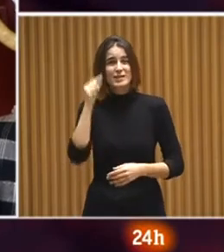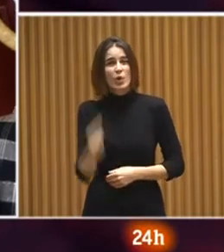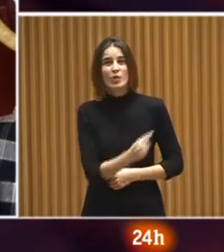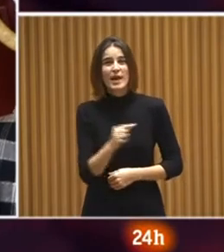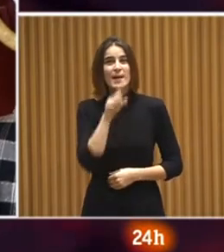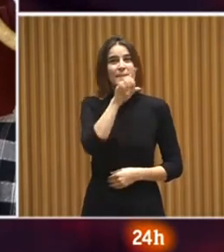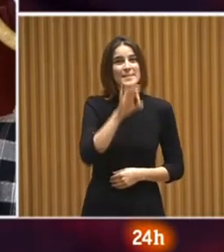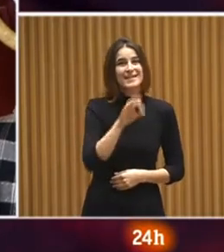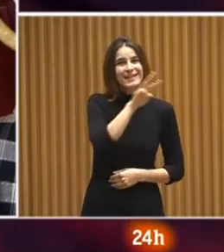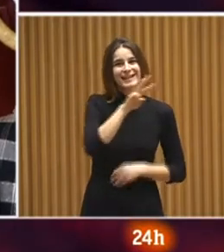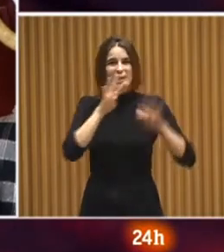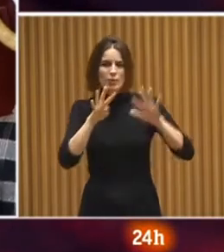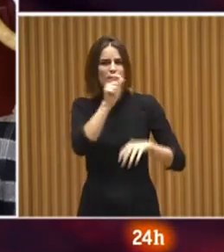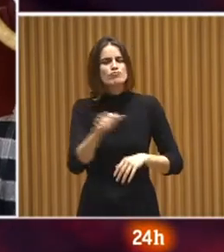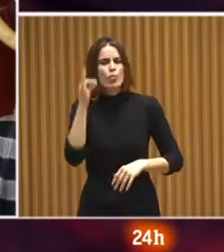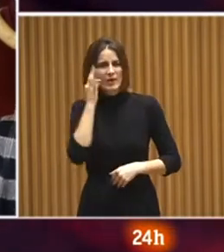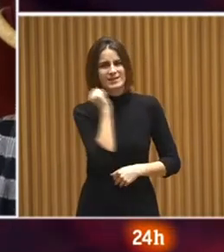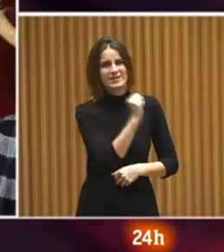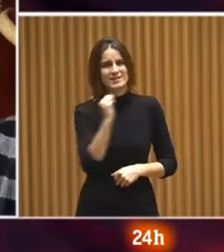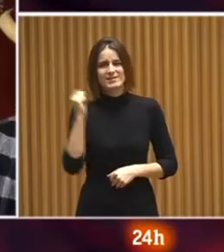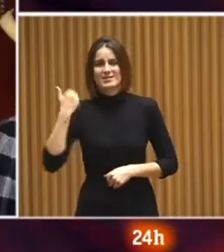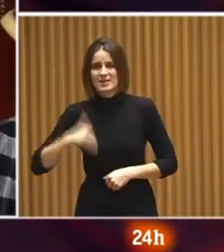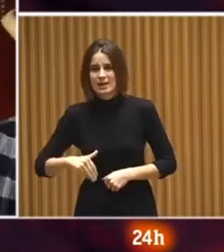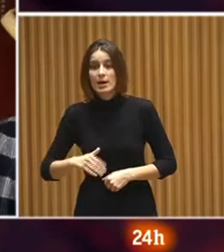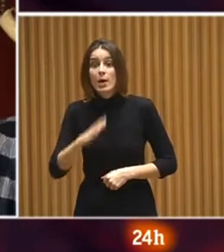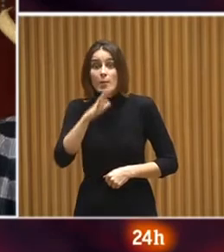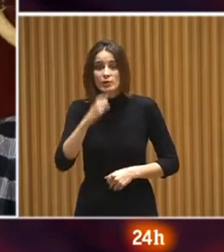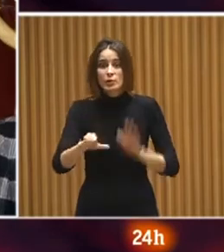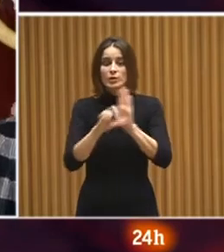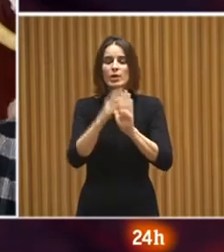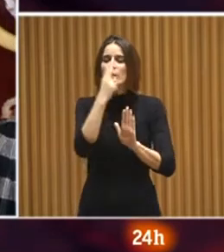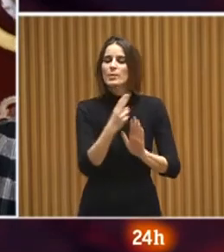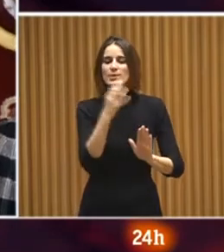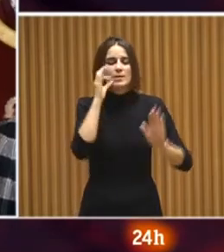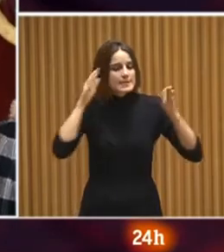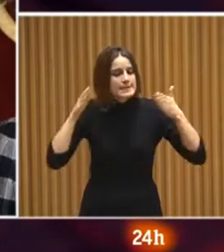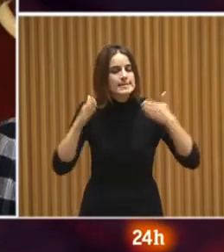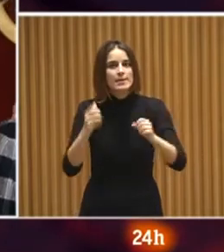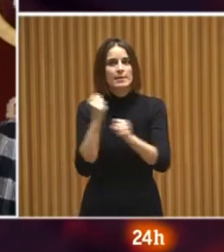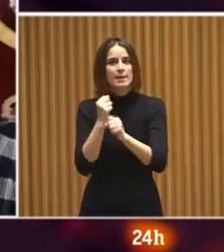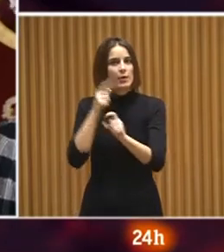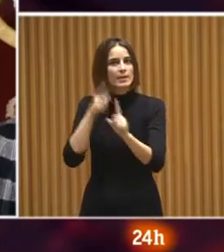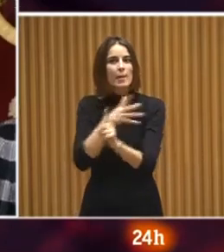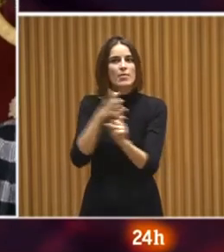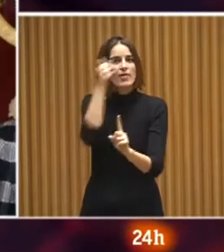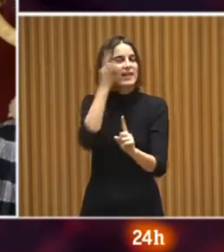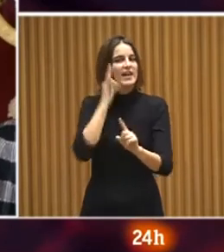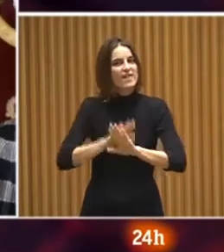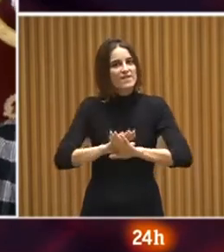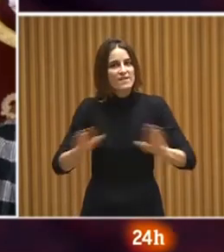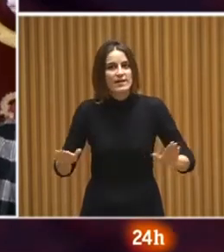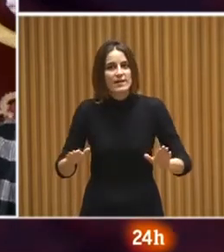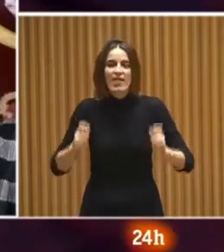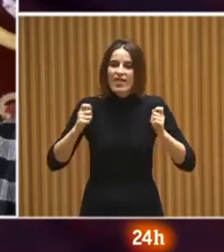también consiste en trabajar para acabar con la violencia de género, para asegurar así la igualdad y la libertad de la mitad de